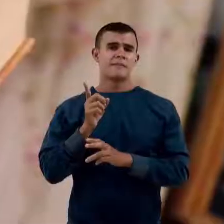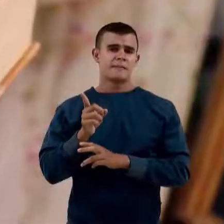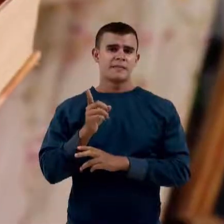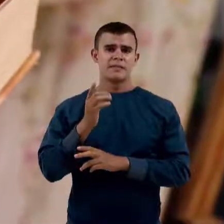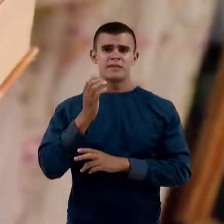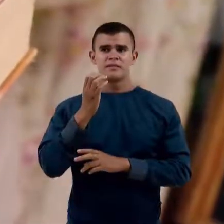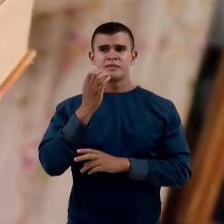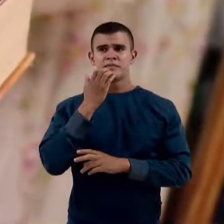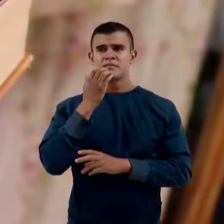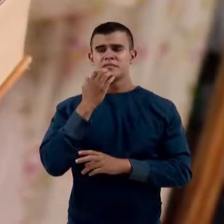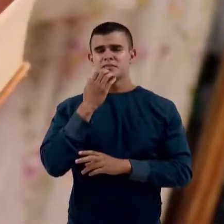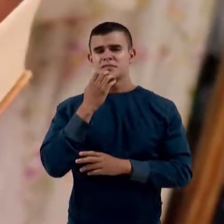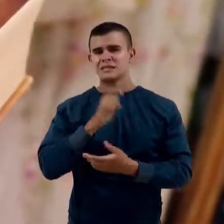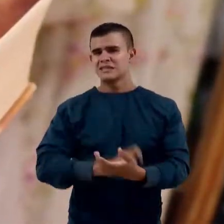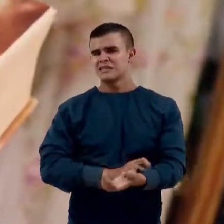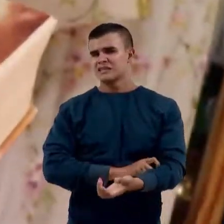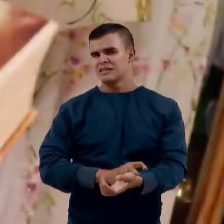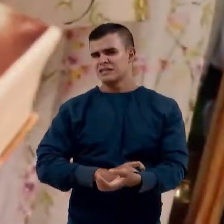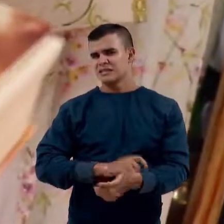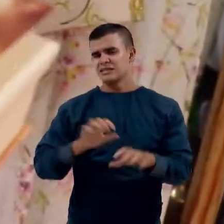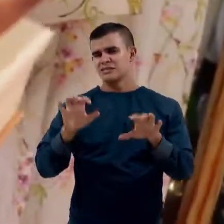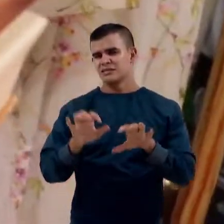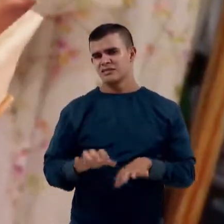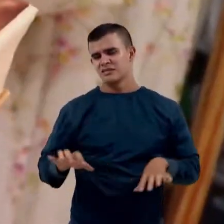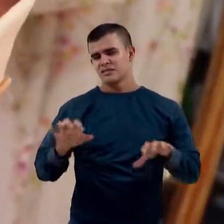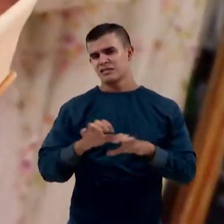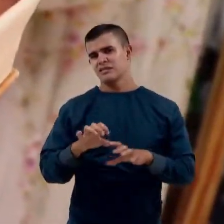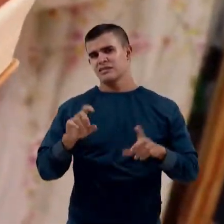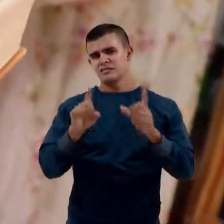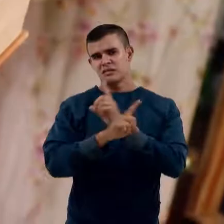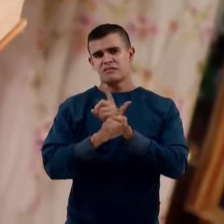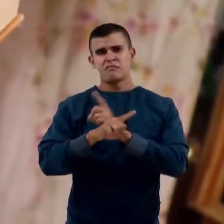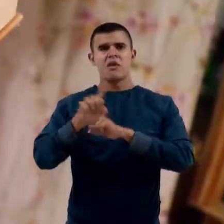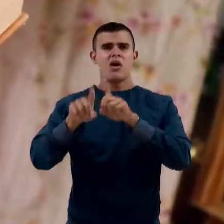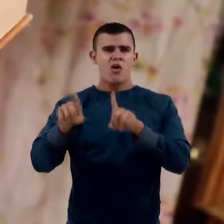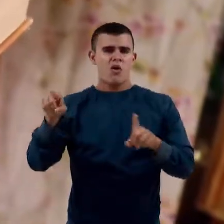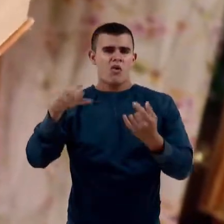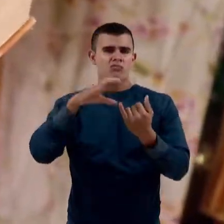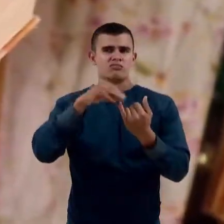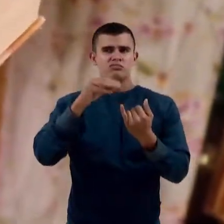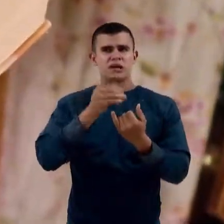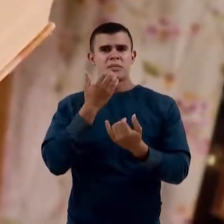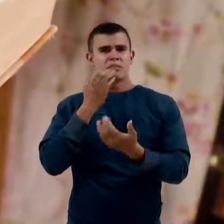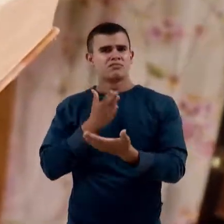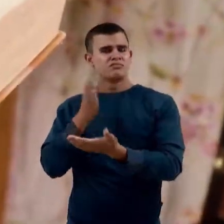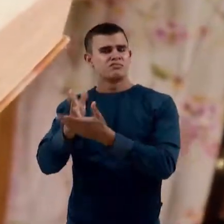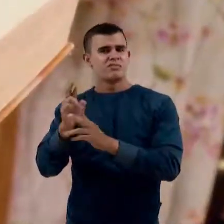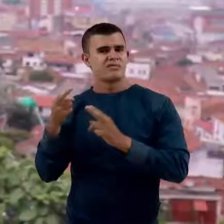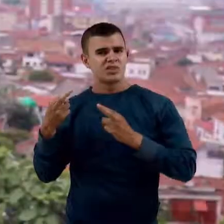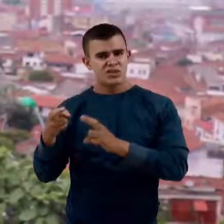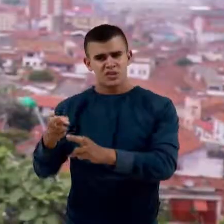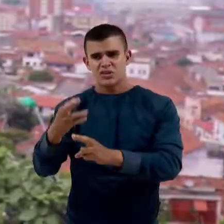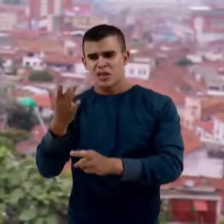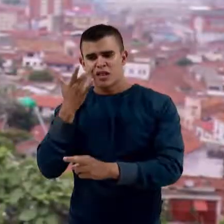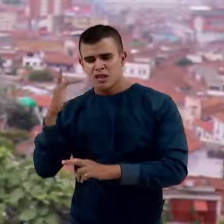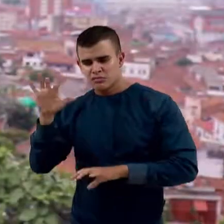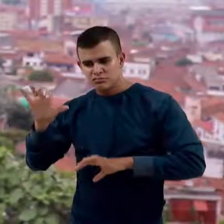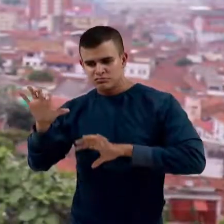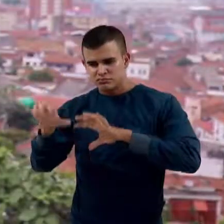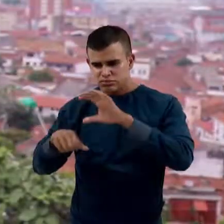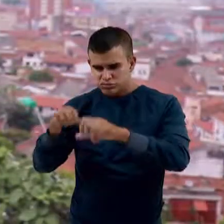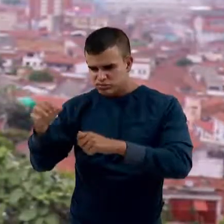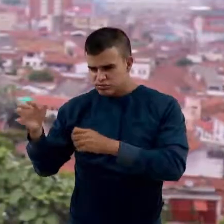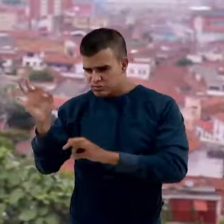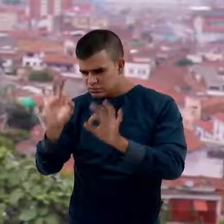cambia quizás un poco los humores y las actividades, ¿no es cierto? Por ejemplo, algunos templos tienen la costumbre de ir a limpiar ríos, de